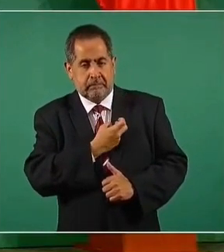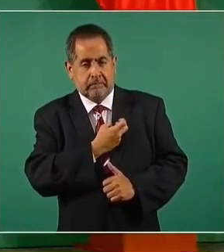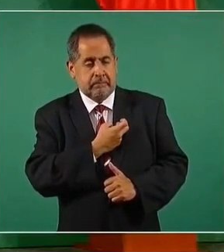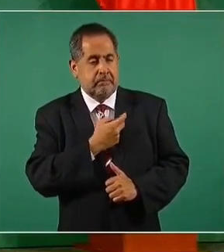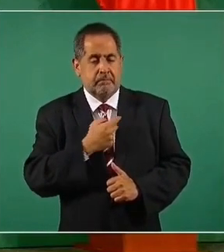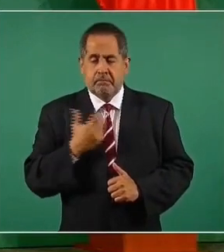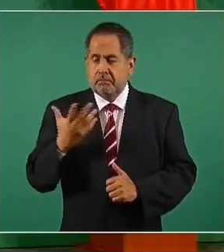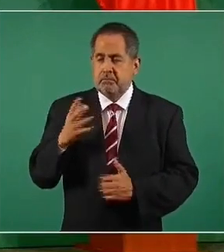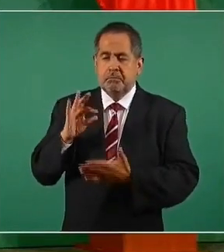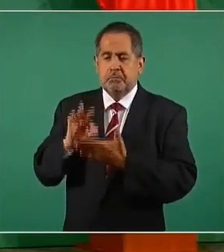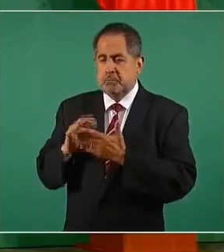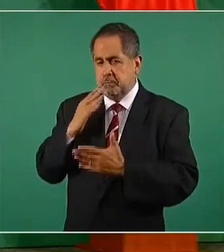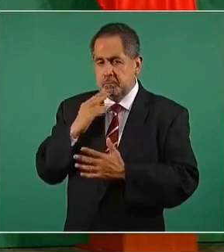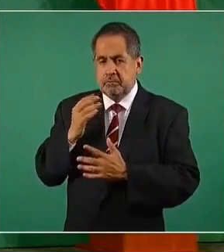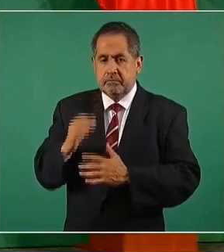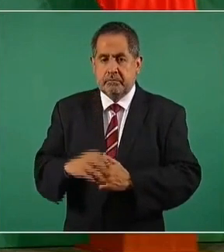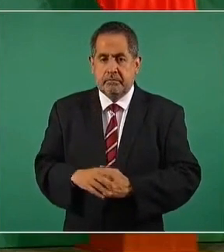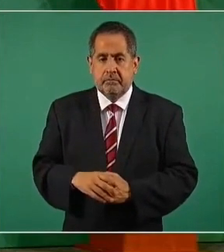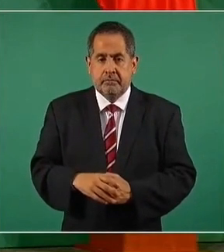53.5.